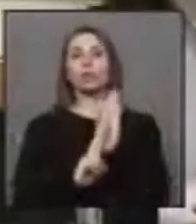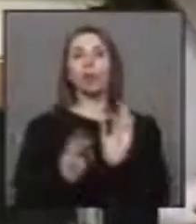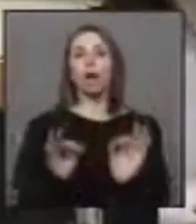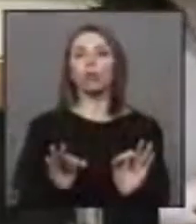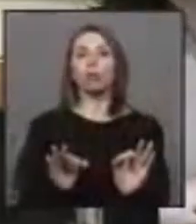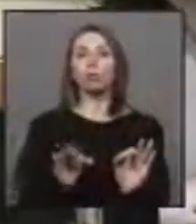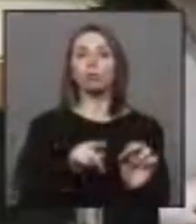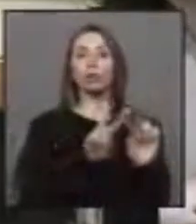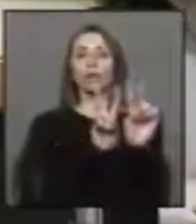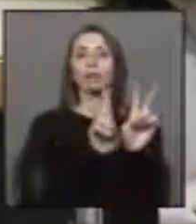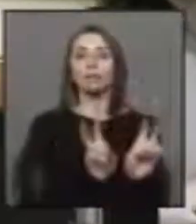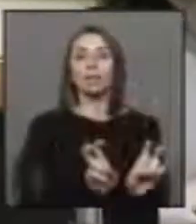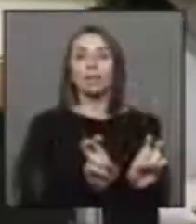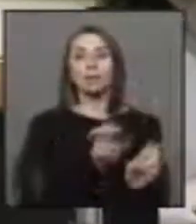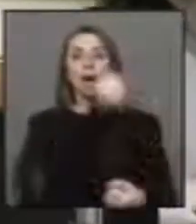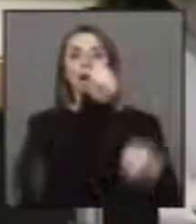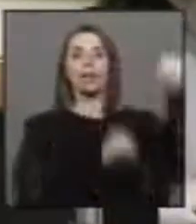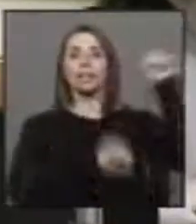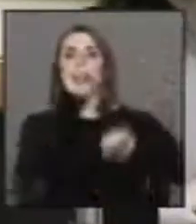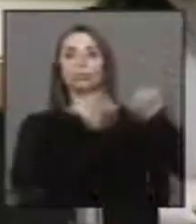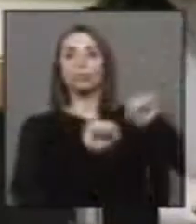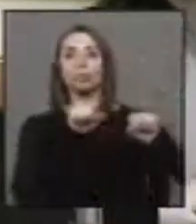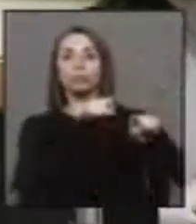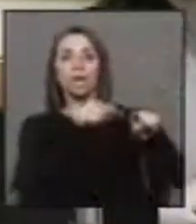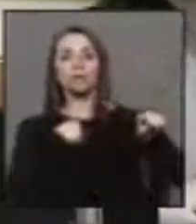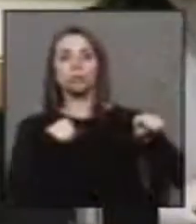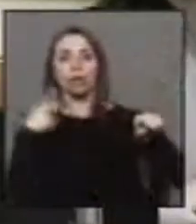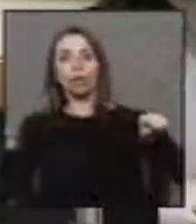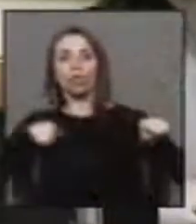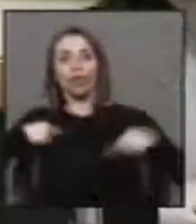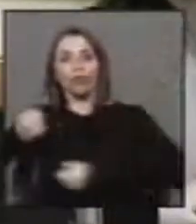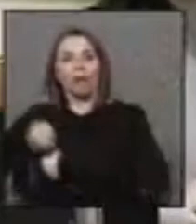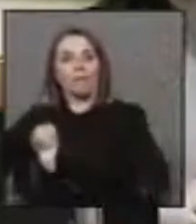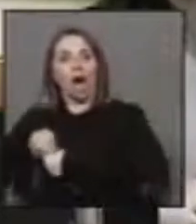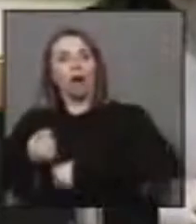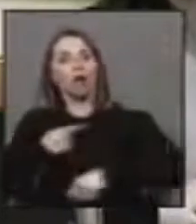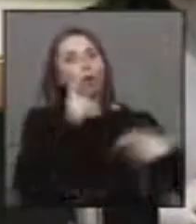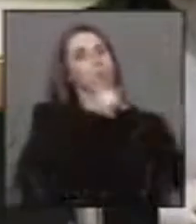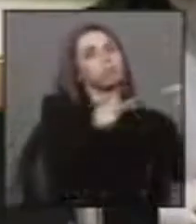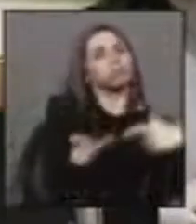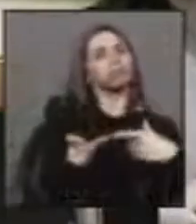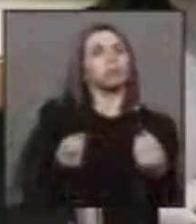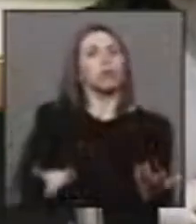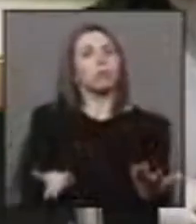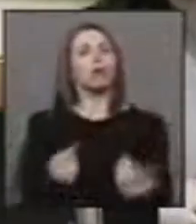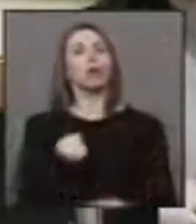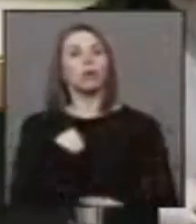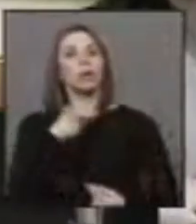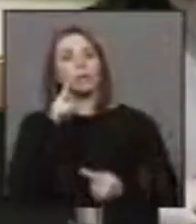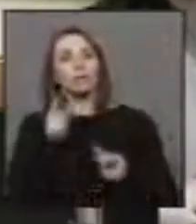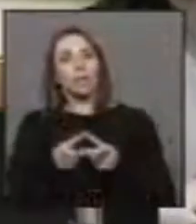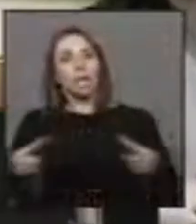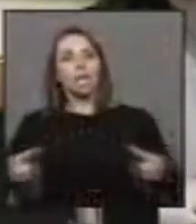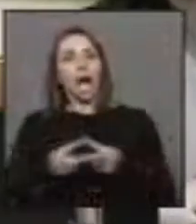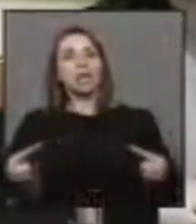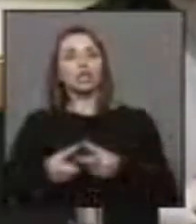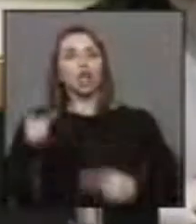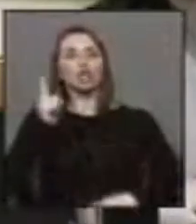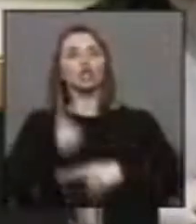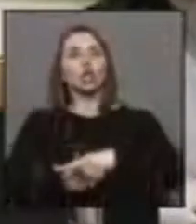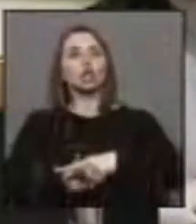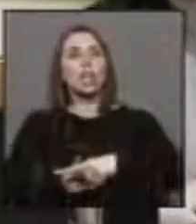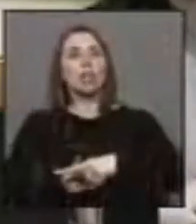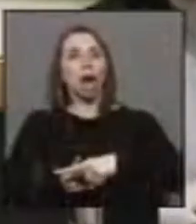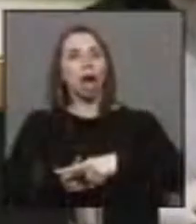el área o la industria de la cual tú provienes o de la cual tú participas en una sociedad que tiene